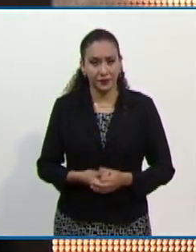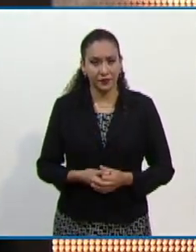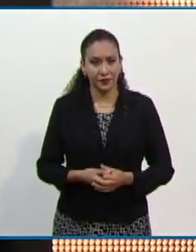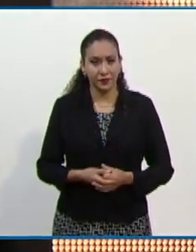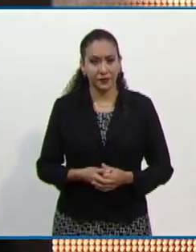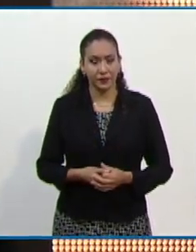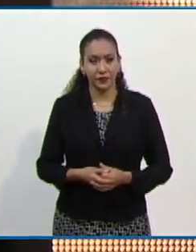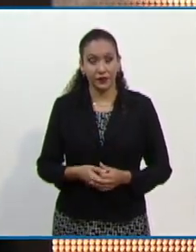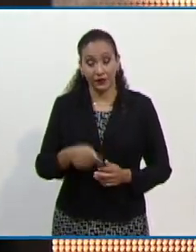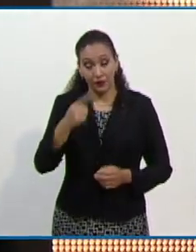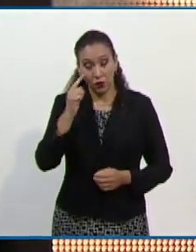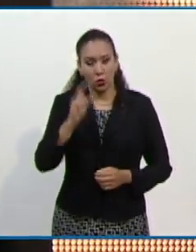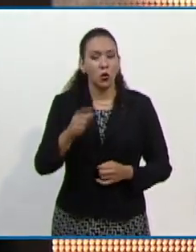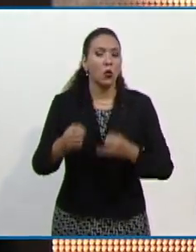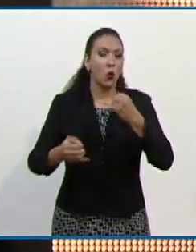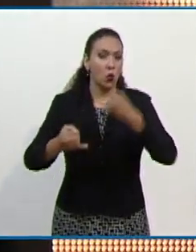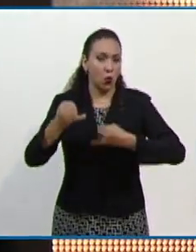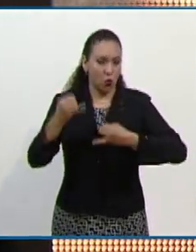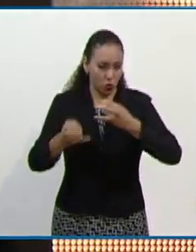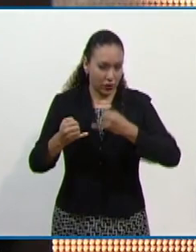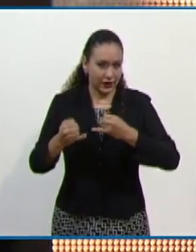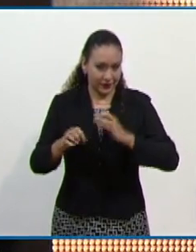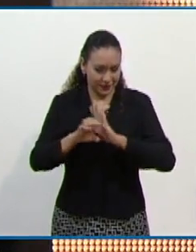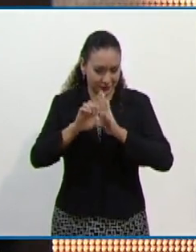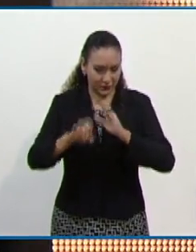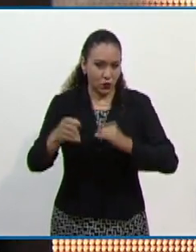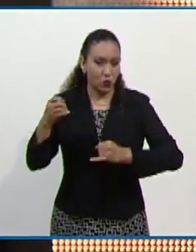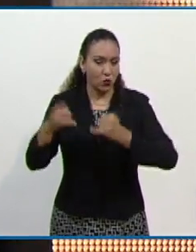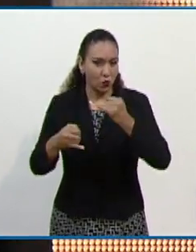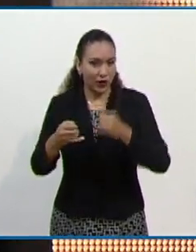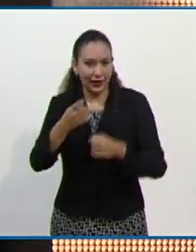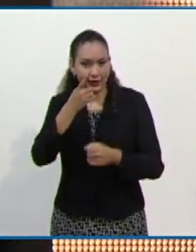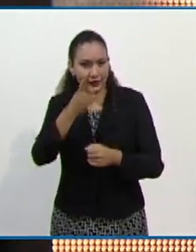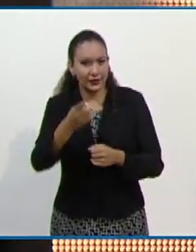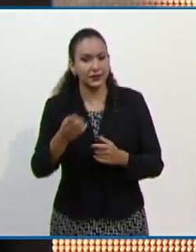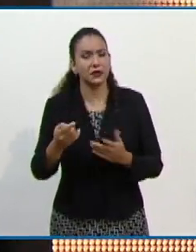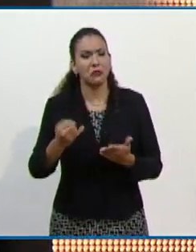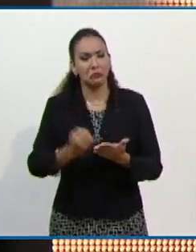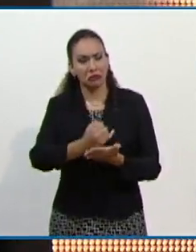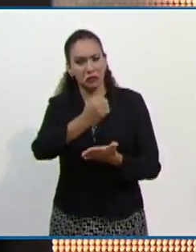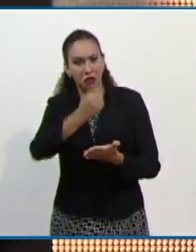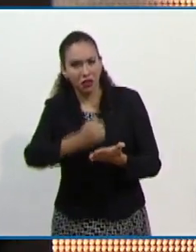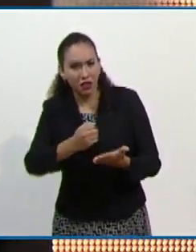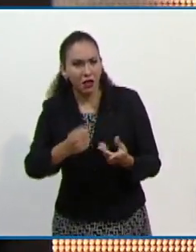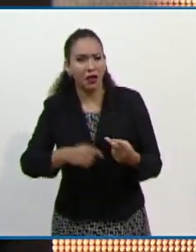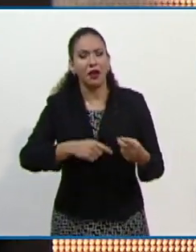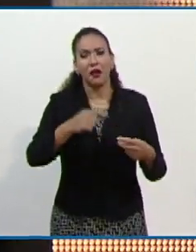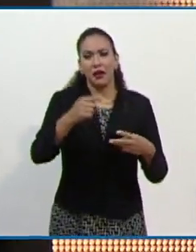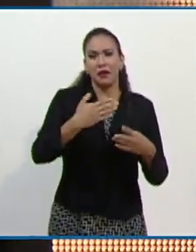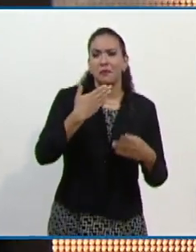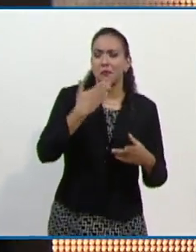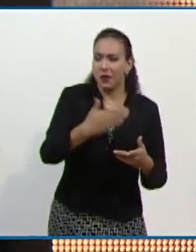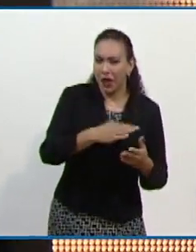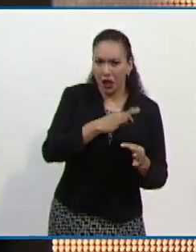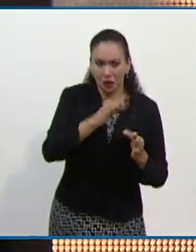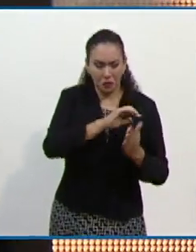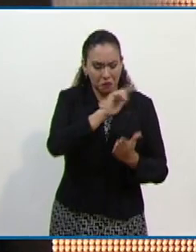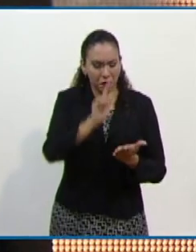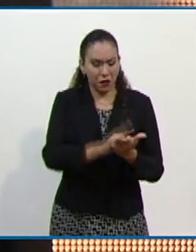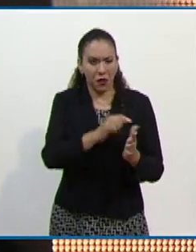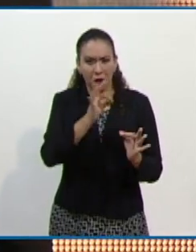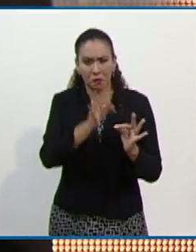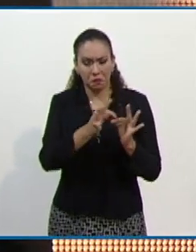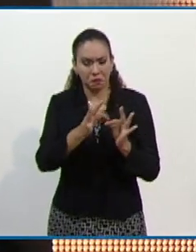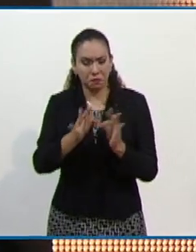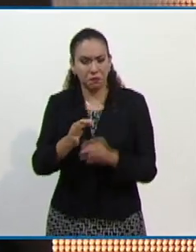Cuando un juez ordene ejecutar un laudo brillantemente tomado, bajo los mejores estándares, el mejor laudo